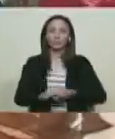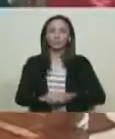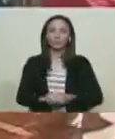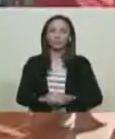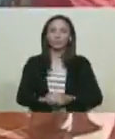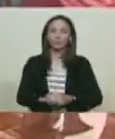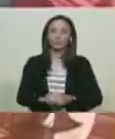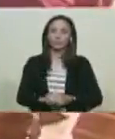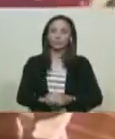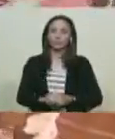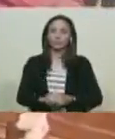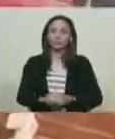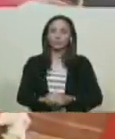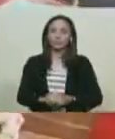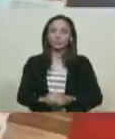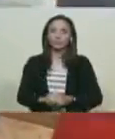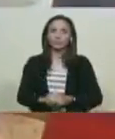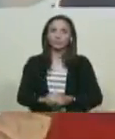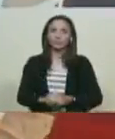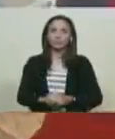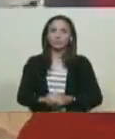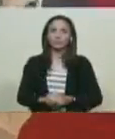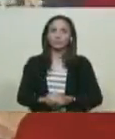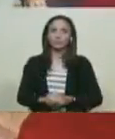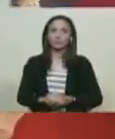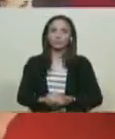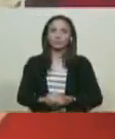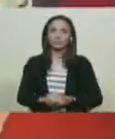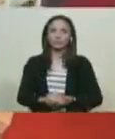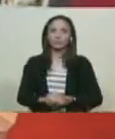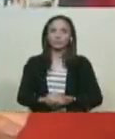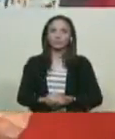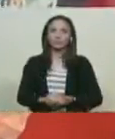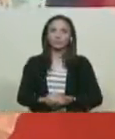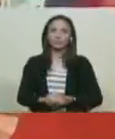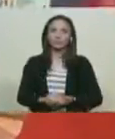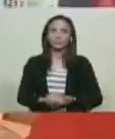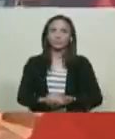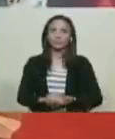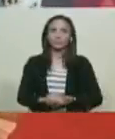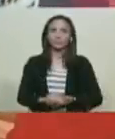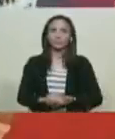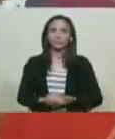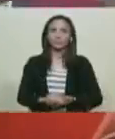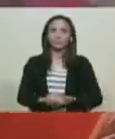a los estudios. Adelante. Vamos a reír.